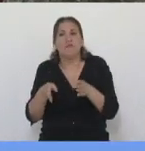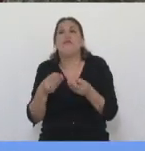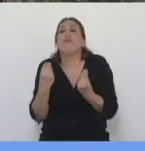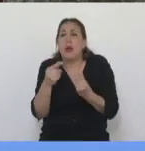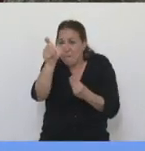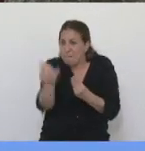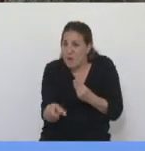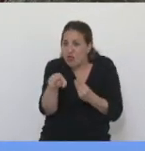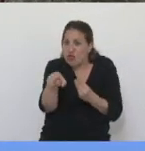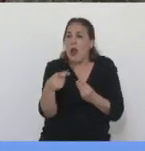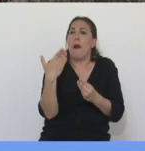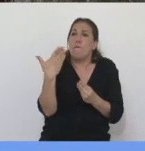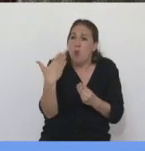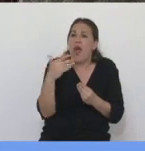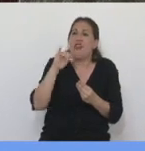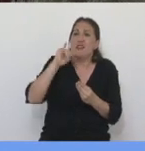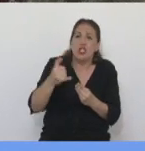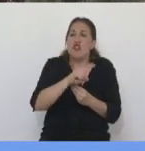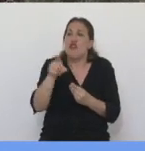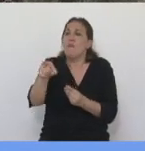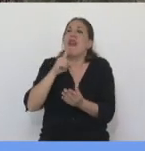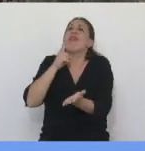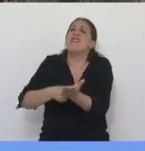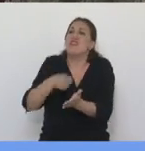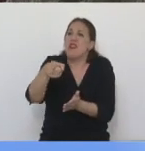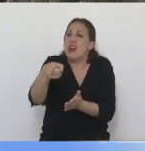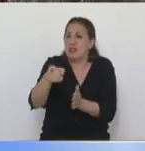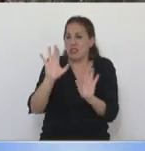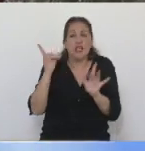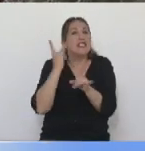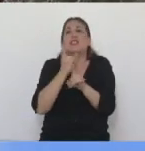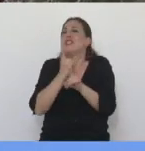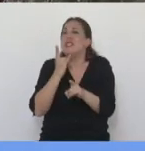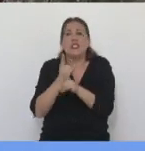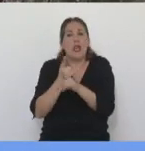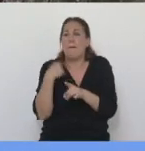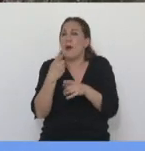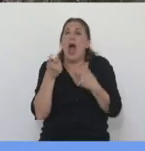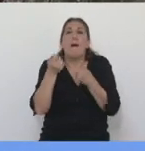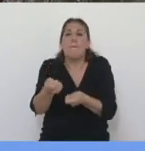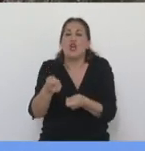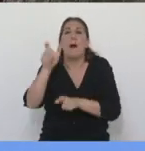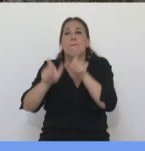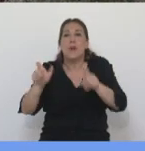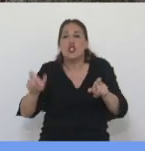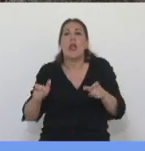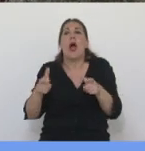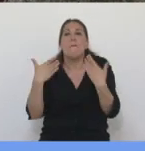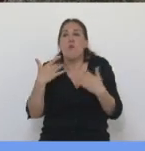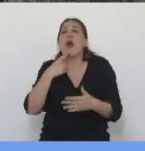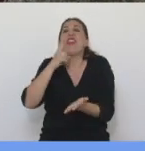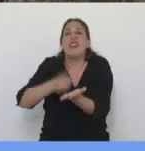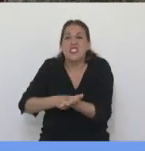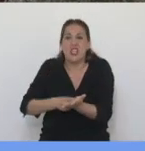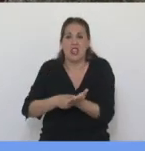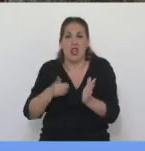persona para decidir, siempre apoyamos a las personas que puedan decidir, y para decidir